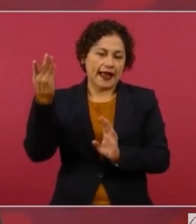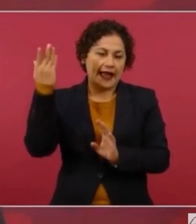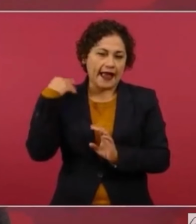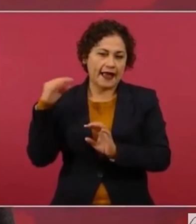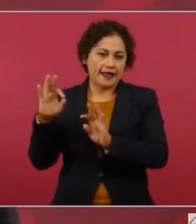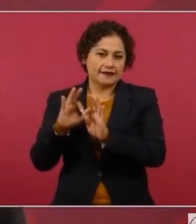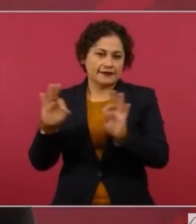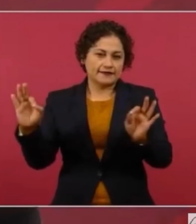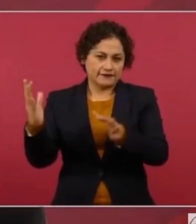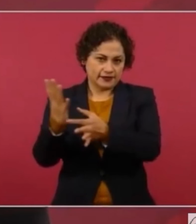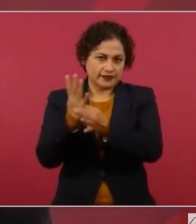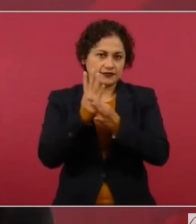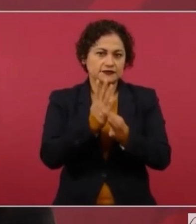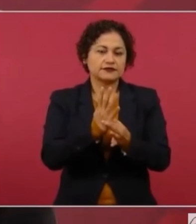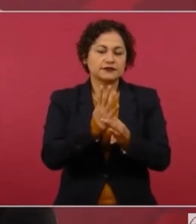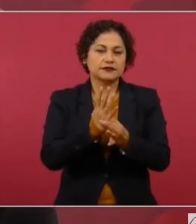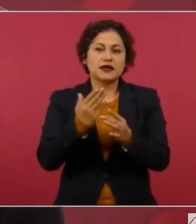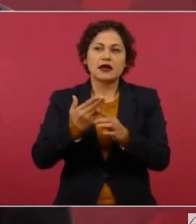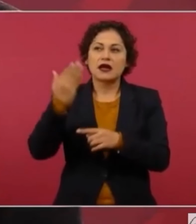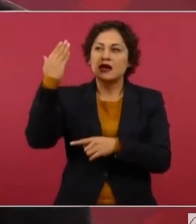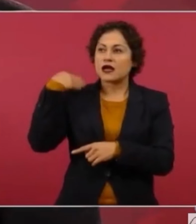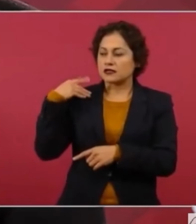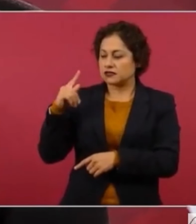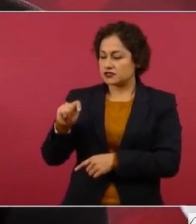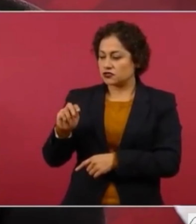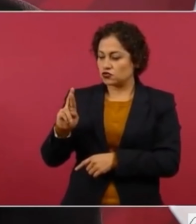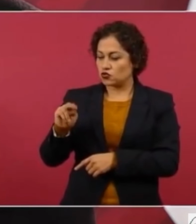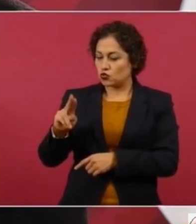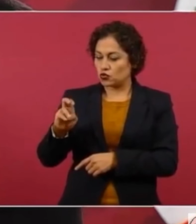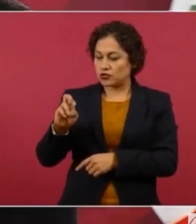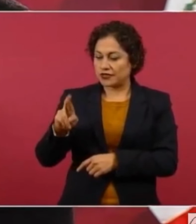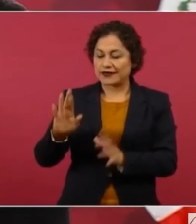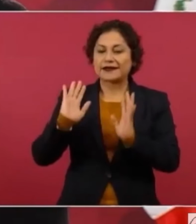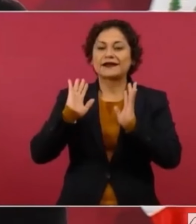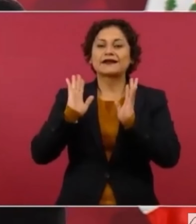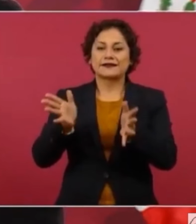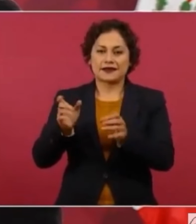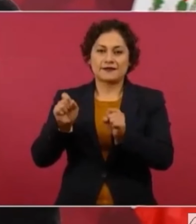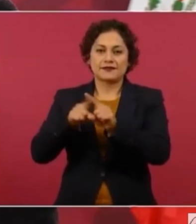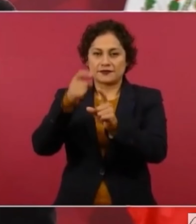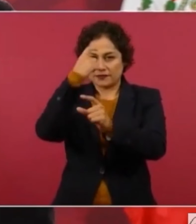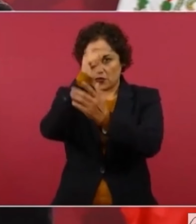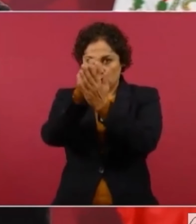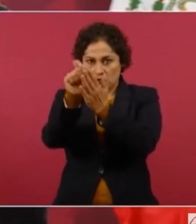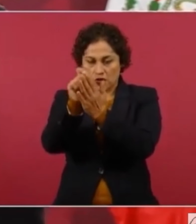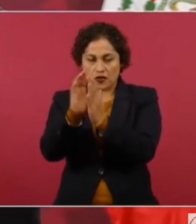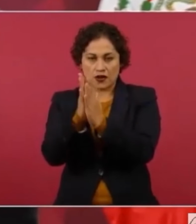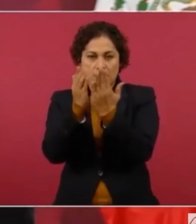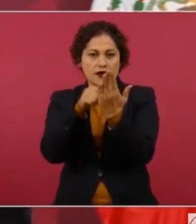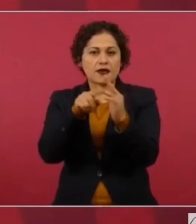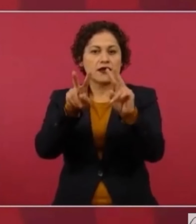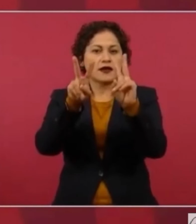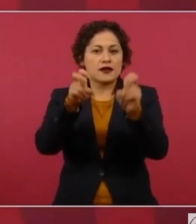Le había dicho Turner en su libro México Bárbaro,